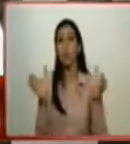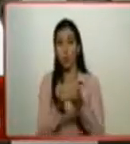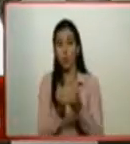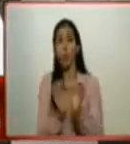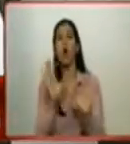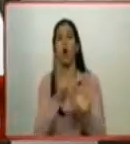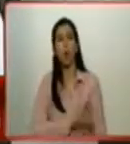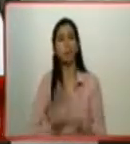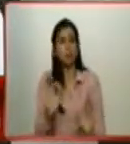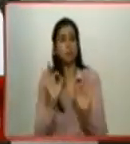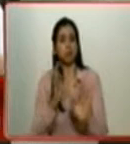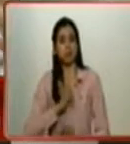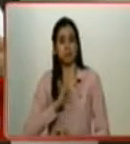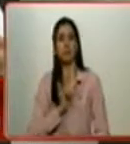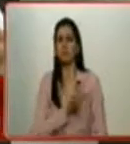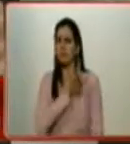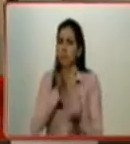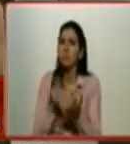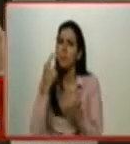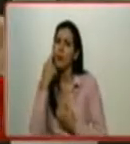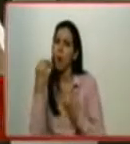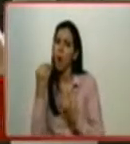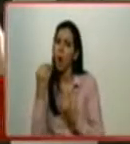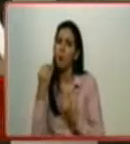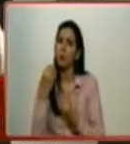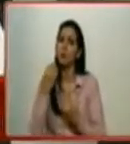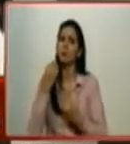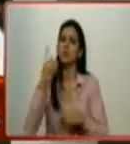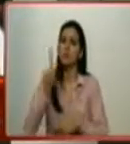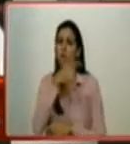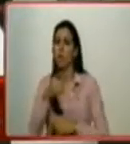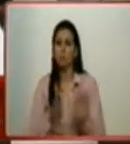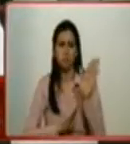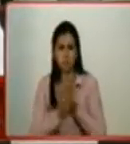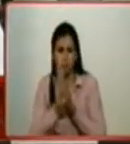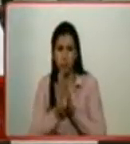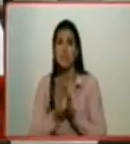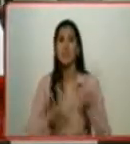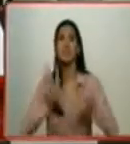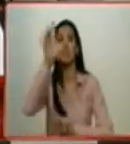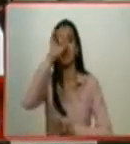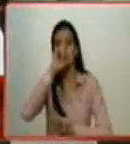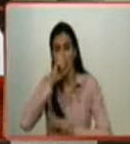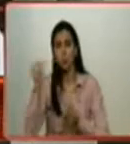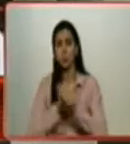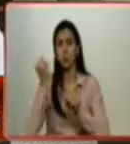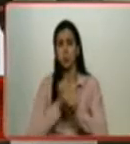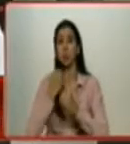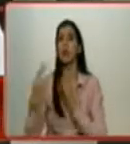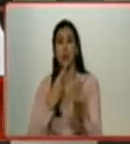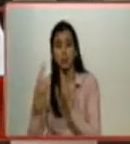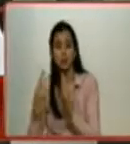China y Venezuela, a objeto de analizar en concreto los avances que se han logrado tras 15 años de fructífera